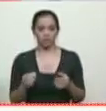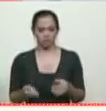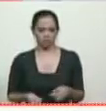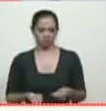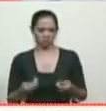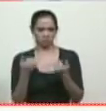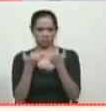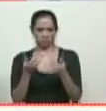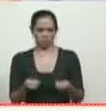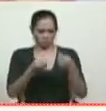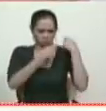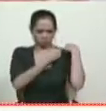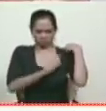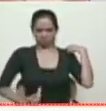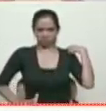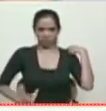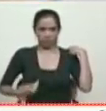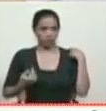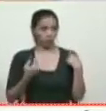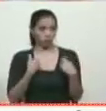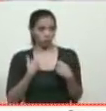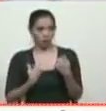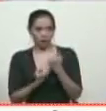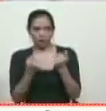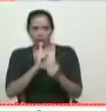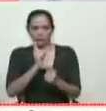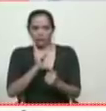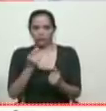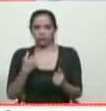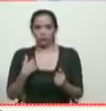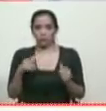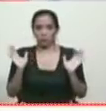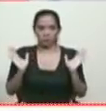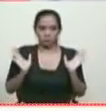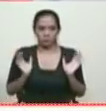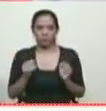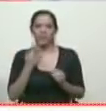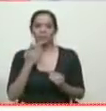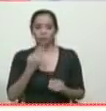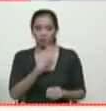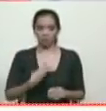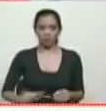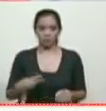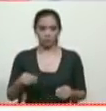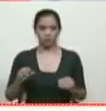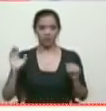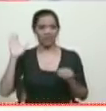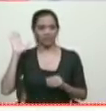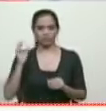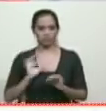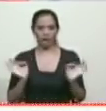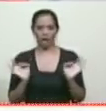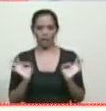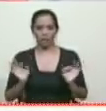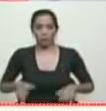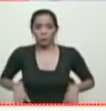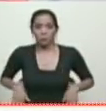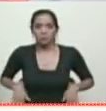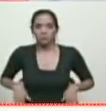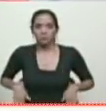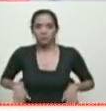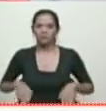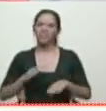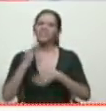lo acompañó. Él dijo, levantemos la mano, y sus vicepresidentes, por ejemplo, no levantaron la mano. Deberían explicarle al país por qué no levantaron la